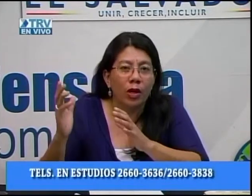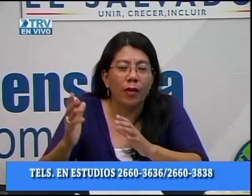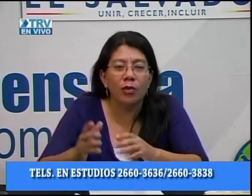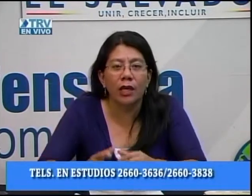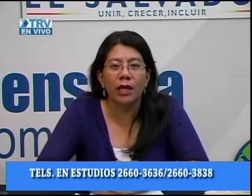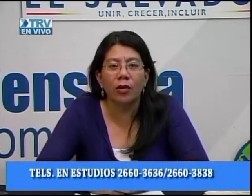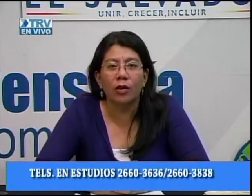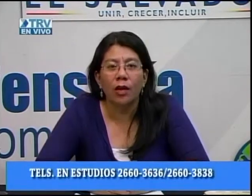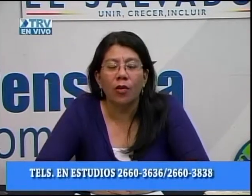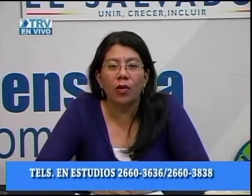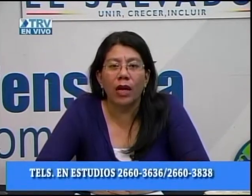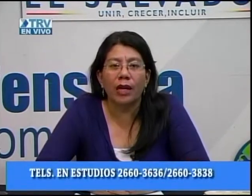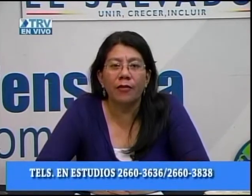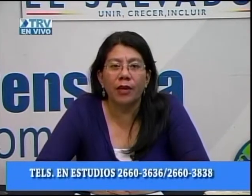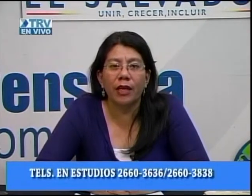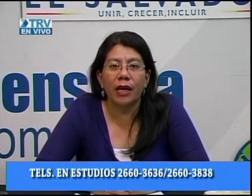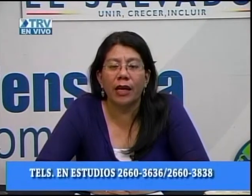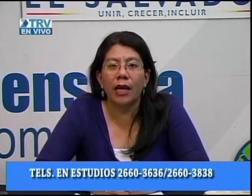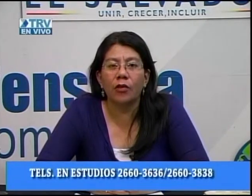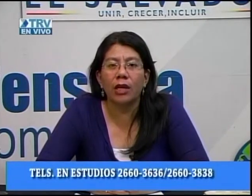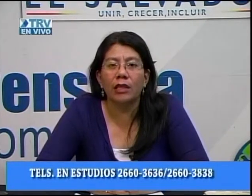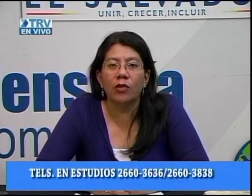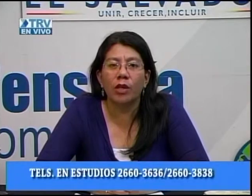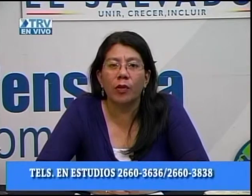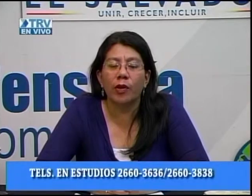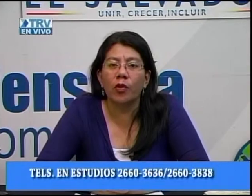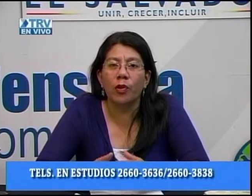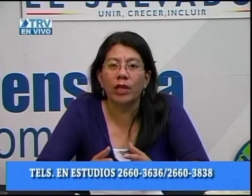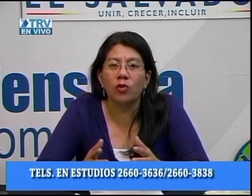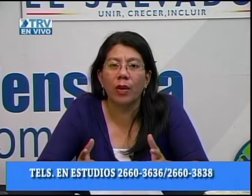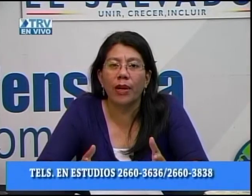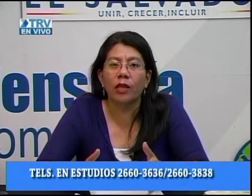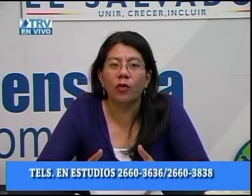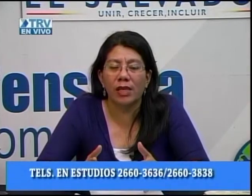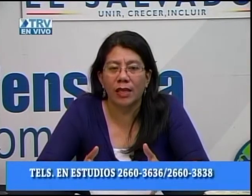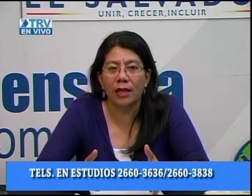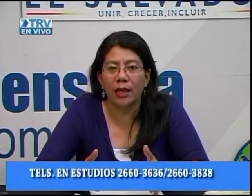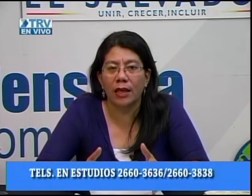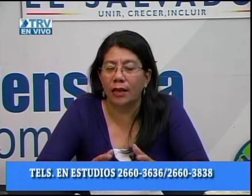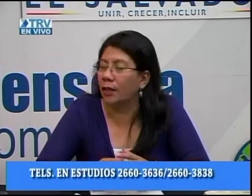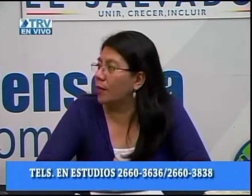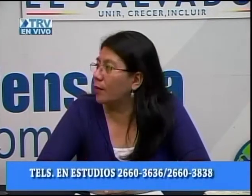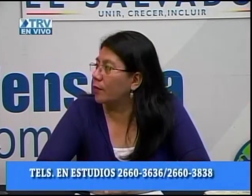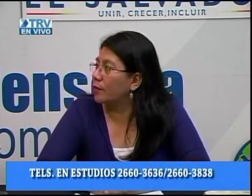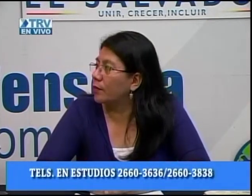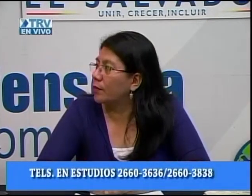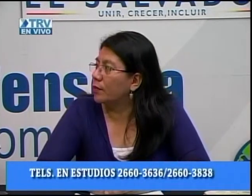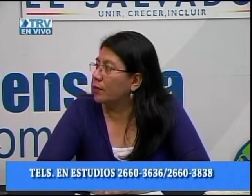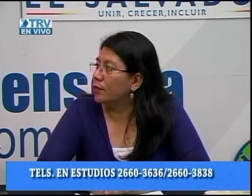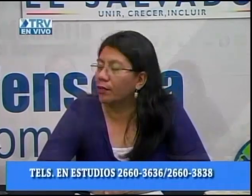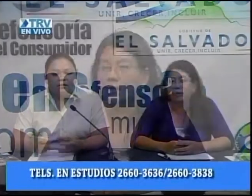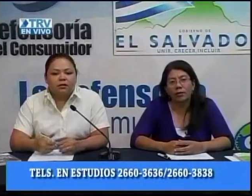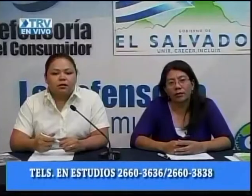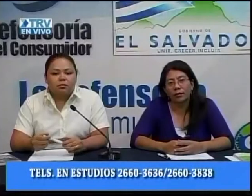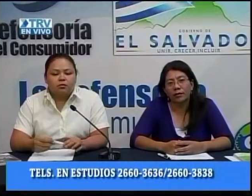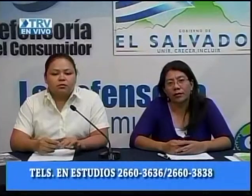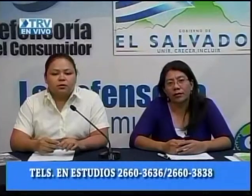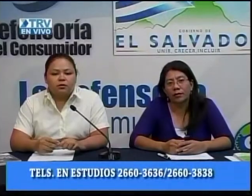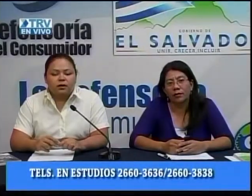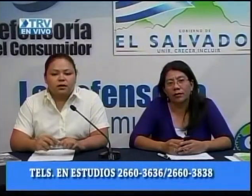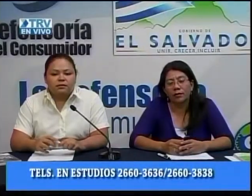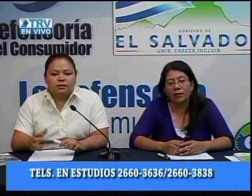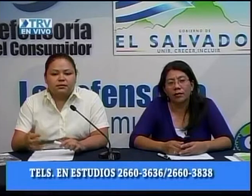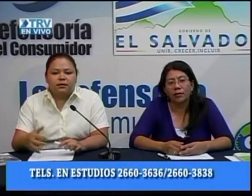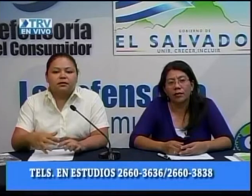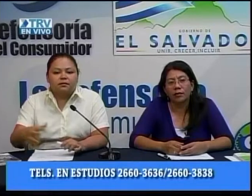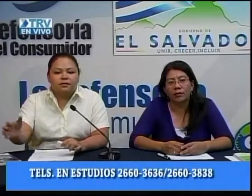consumidores los que vamos a ir con la refri cargándola hasta donde el proveedor, porque es un aparato bastante grande? Bueno, sí, decirle a los